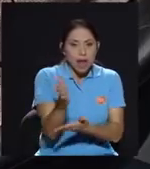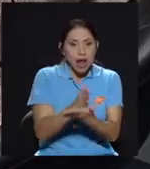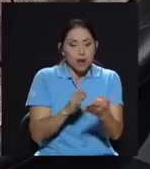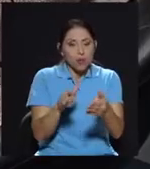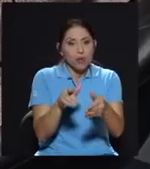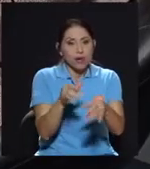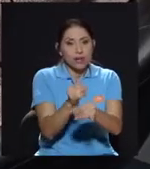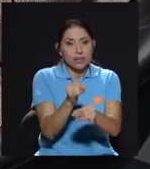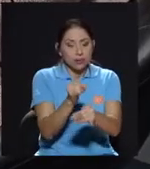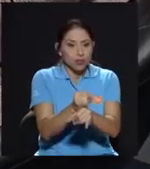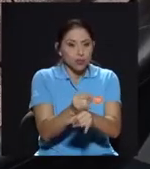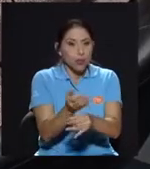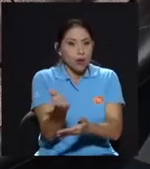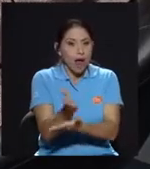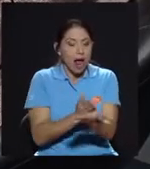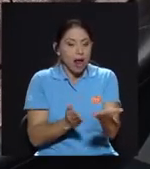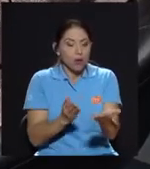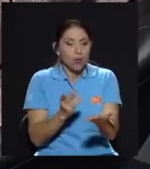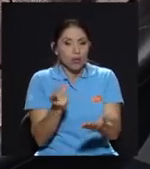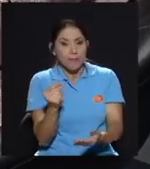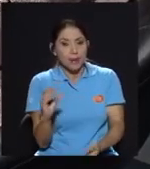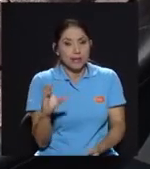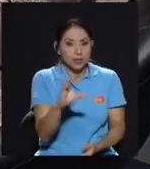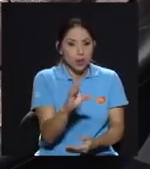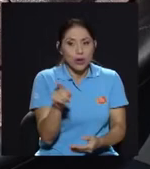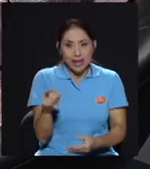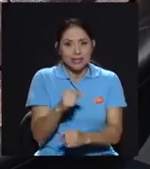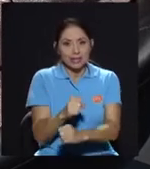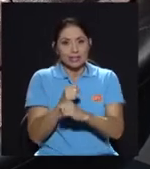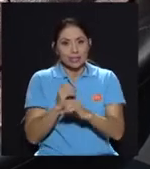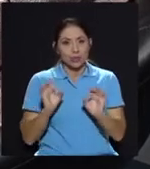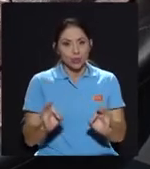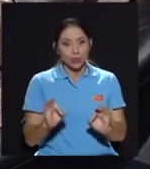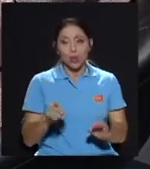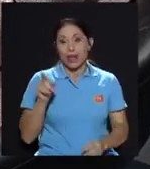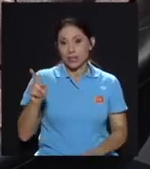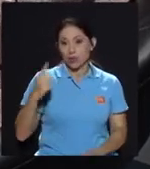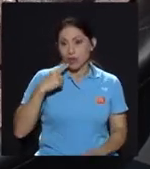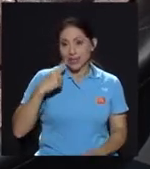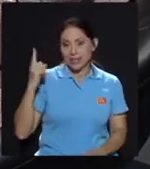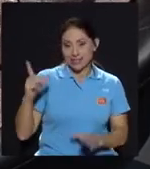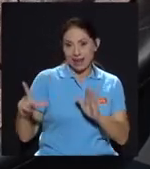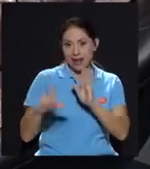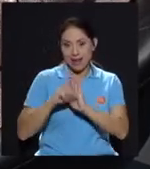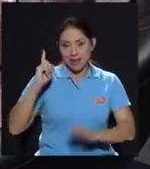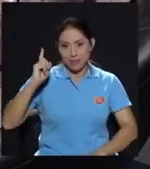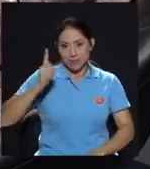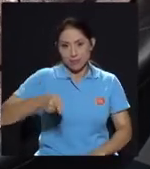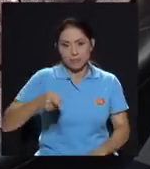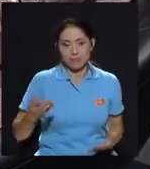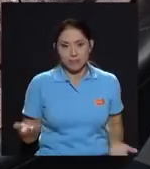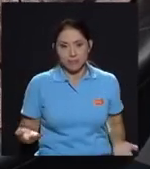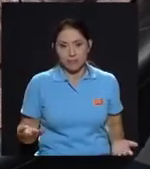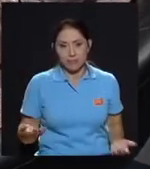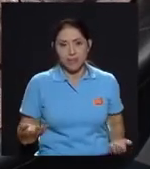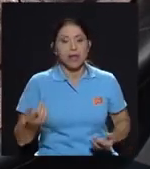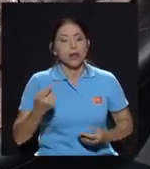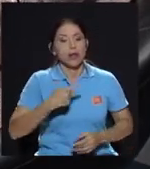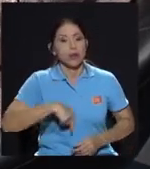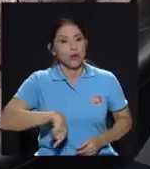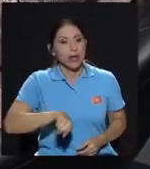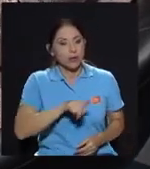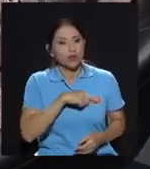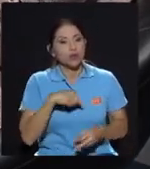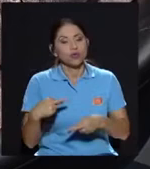algún tipo de instrumento de inversión ese es el mandato que nos manda la ley y entonces por consiguiente lo que nos está nos